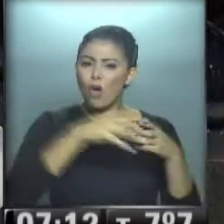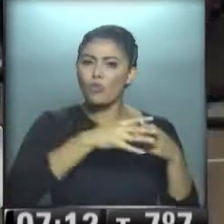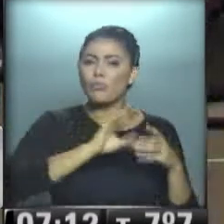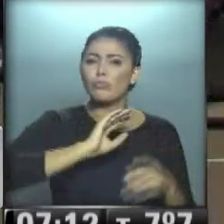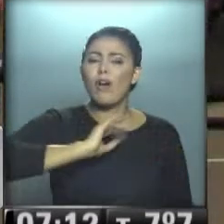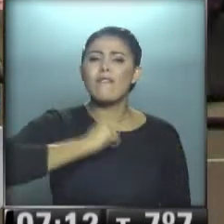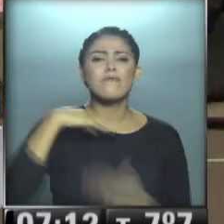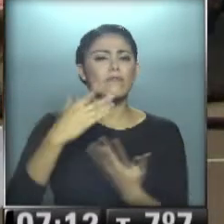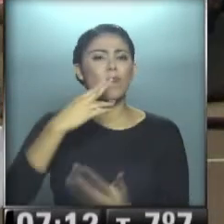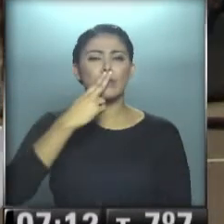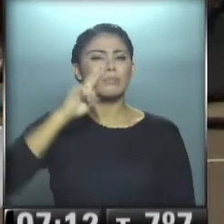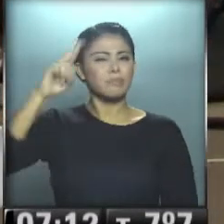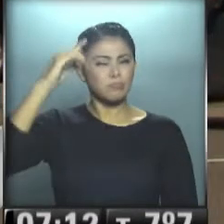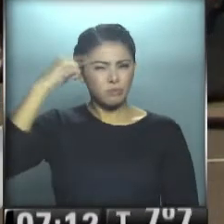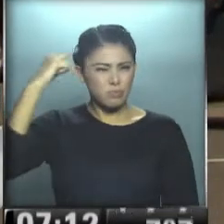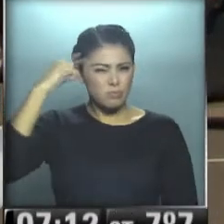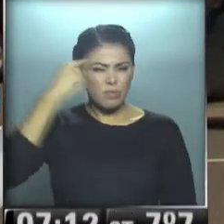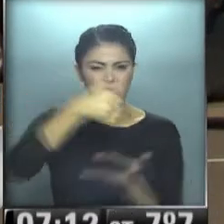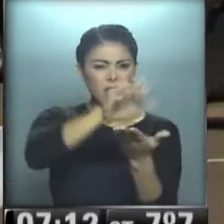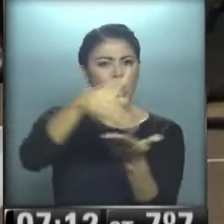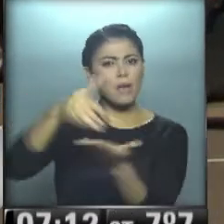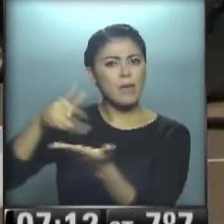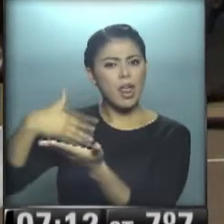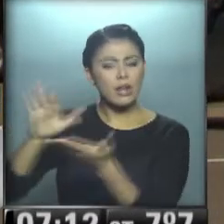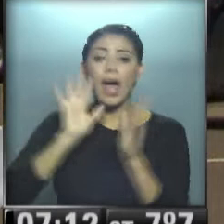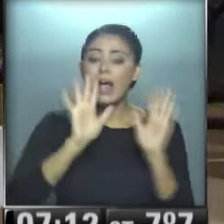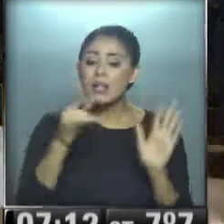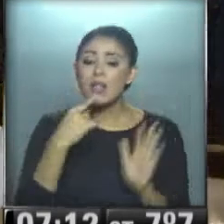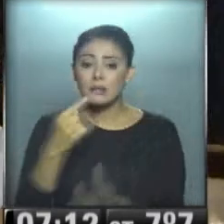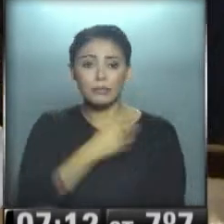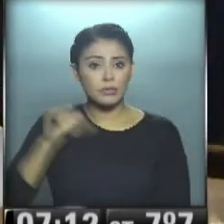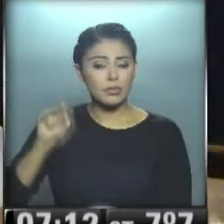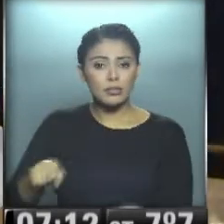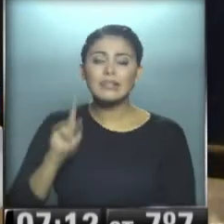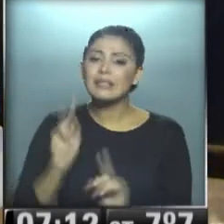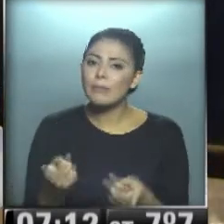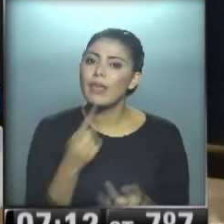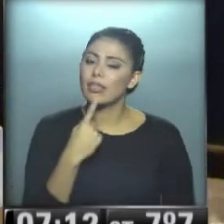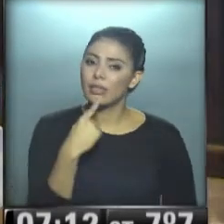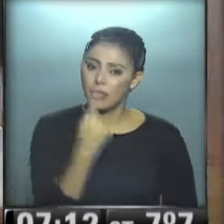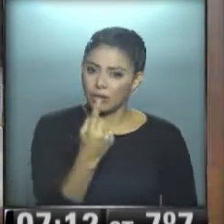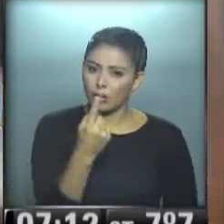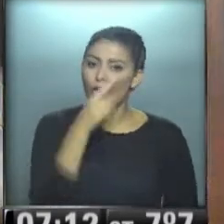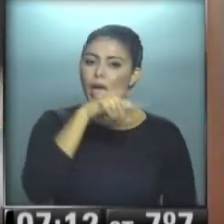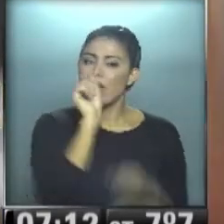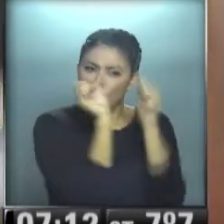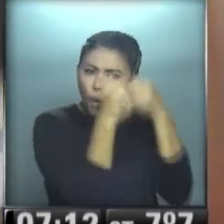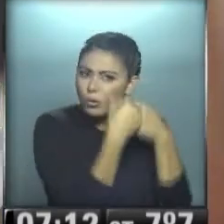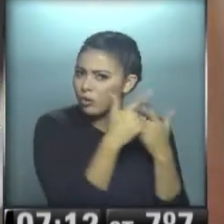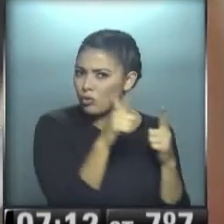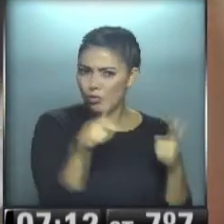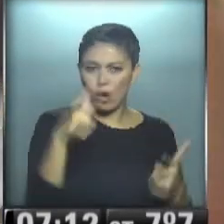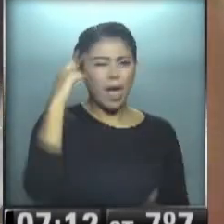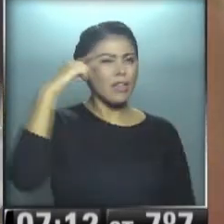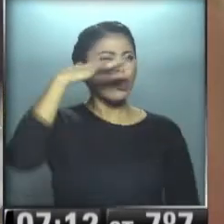neonazi y de una ideología discriminatoria, señaló Schlosser, quien agregó, no ocultan nada, su ideología